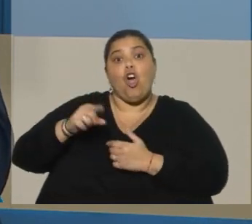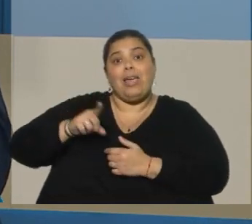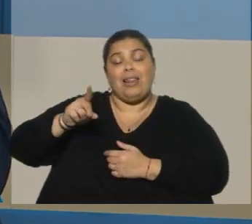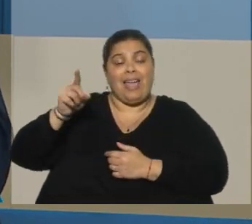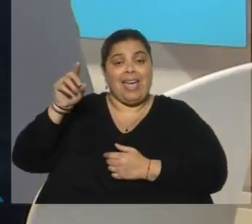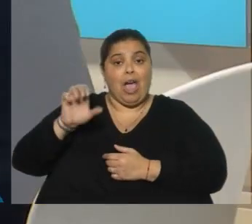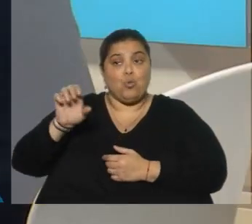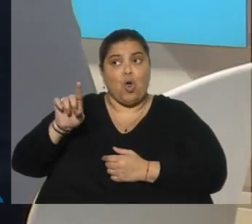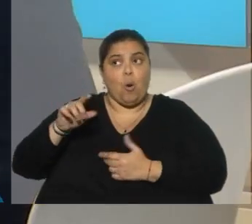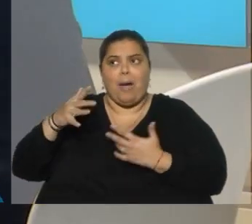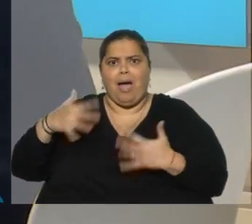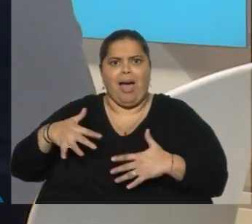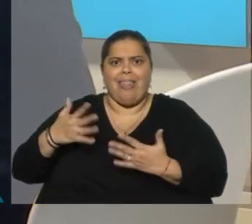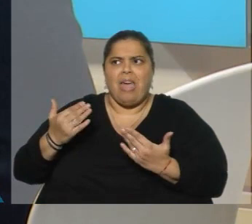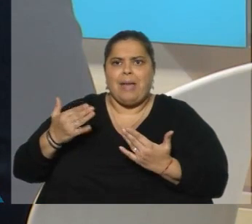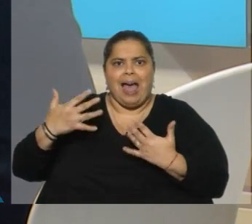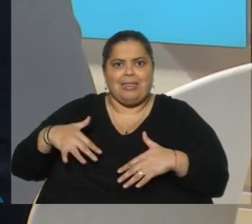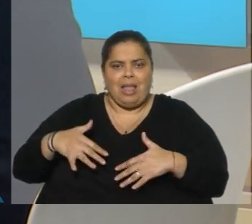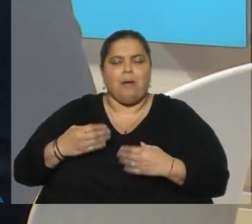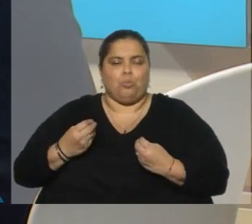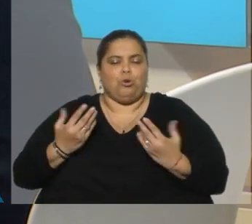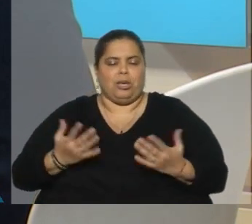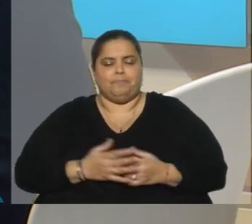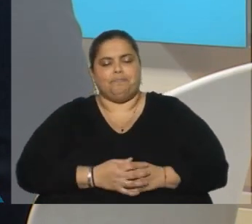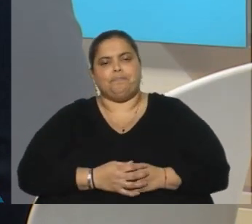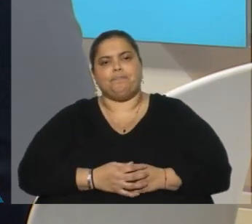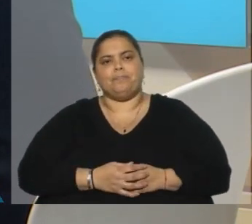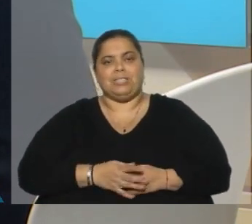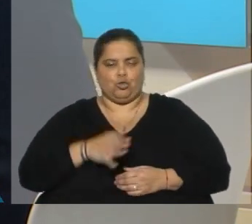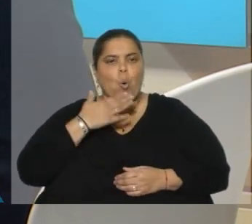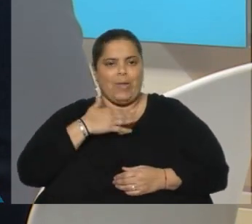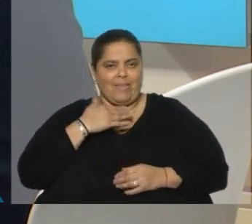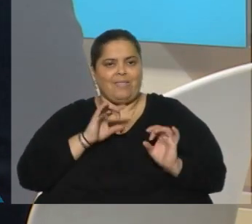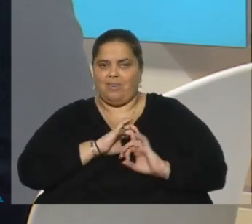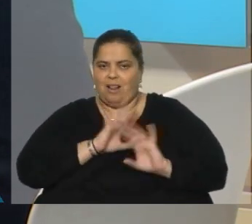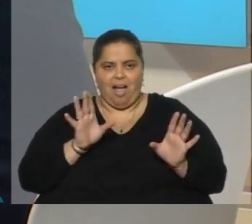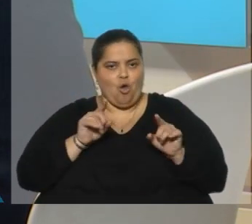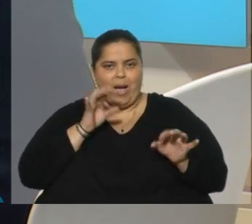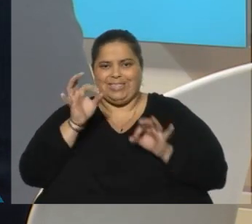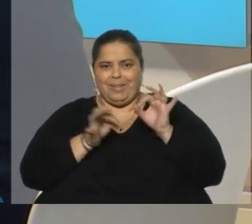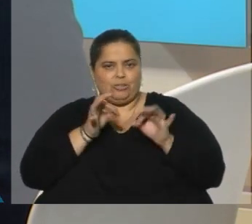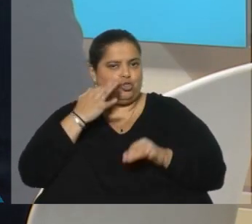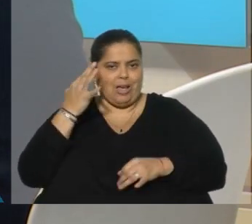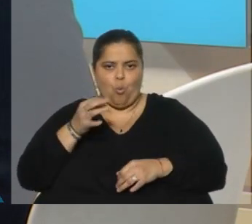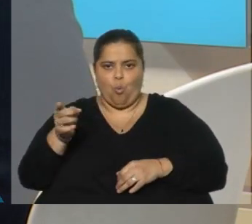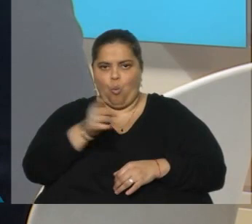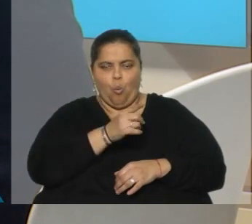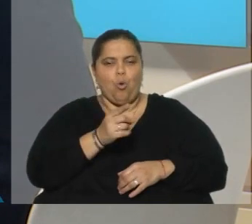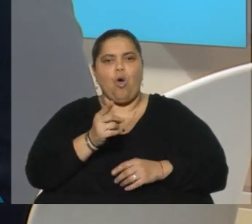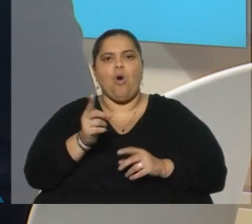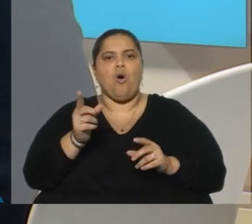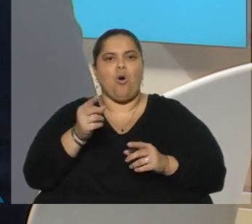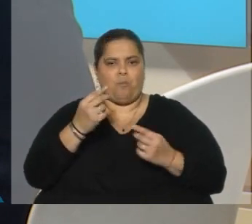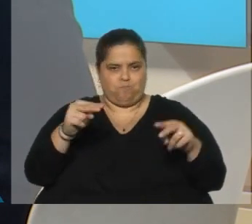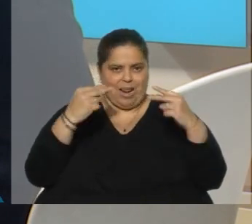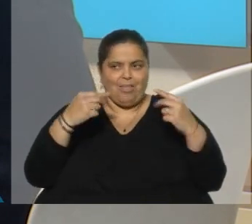Rusia. Le entendí perfectamente la explicación, estoy seguro que los televidentes también, esta explicación que